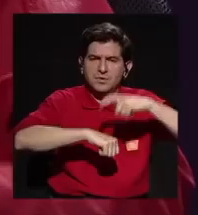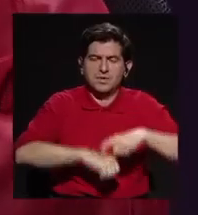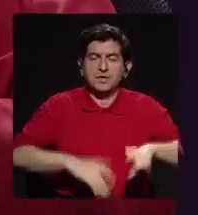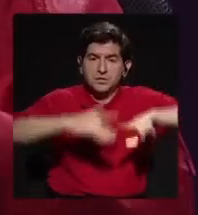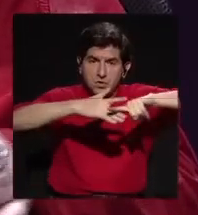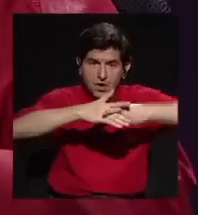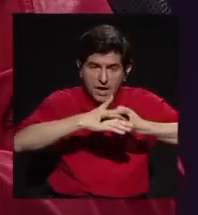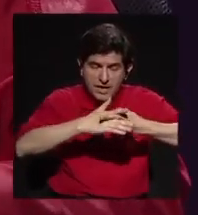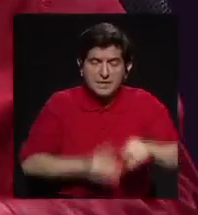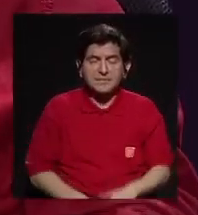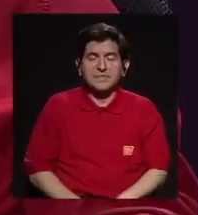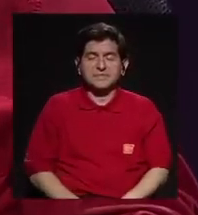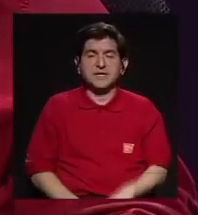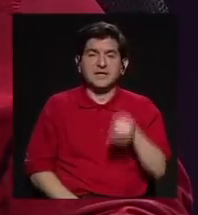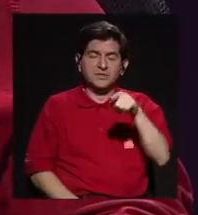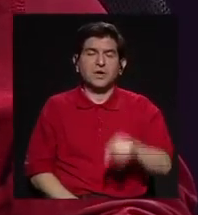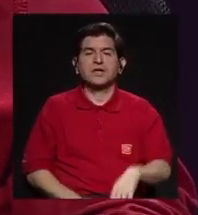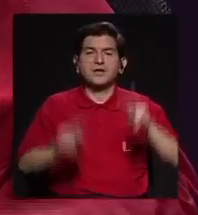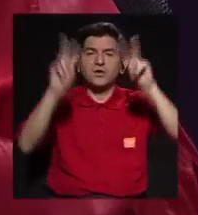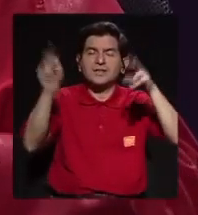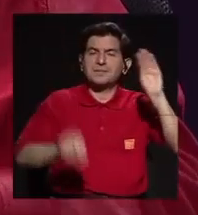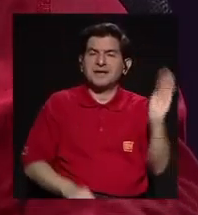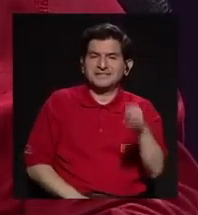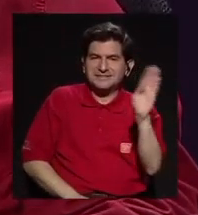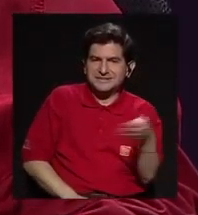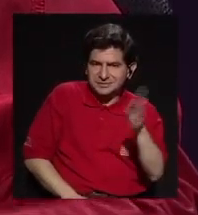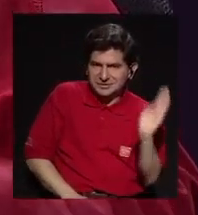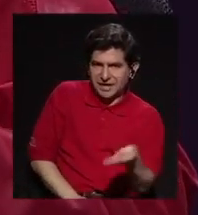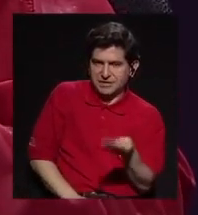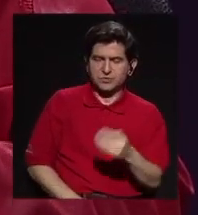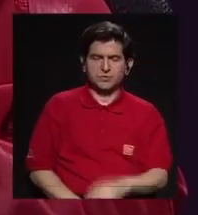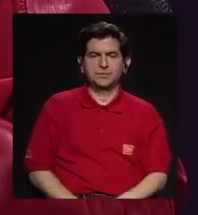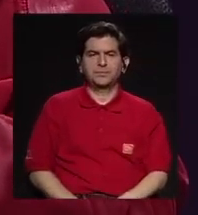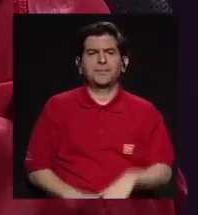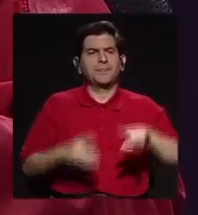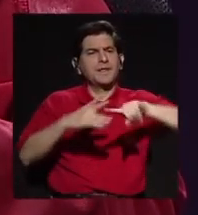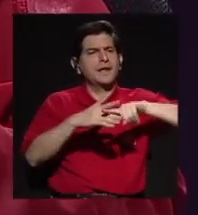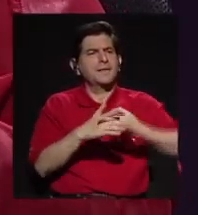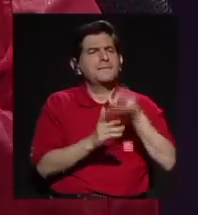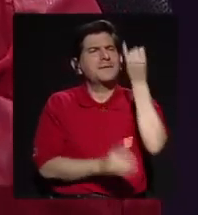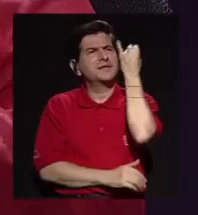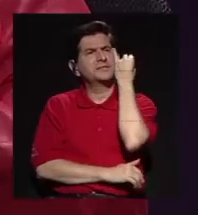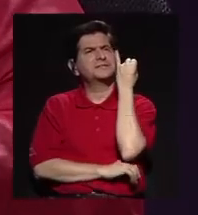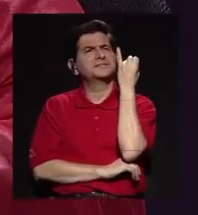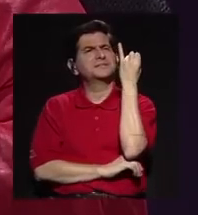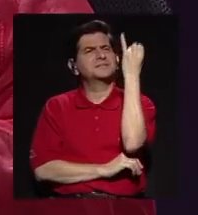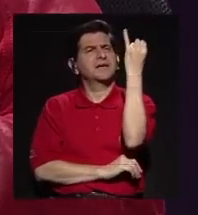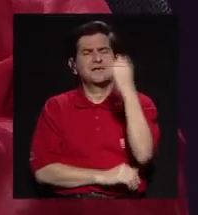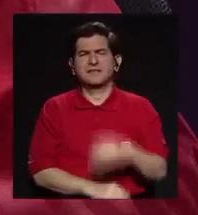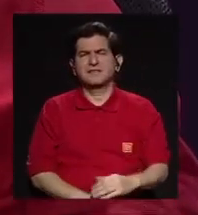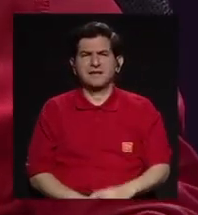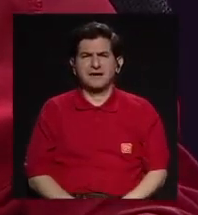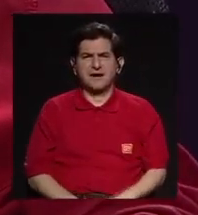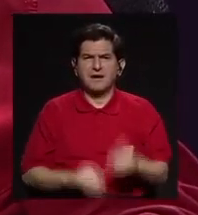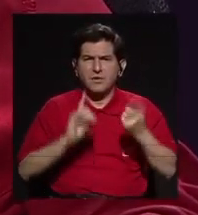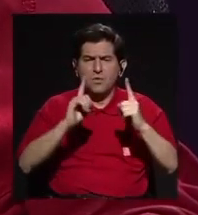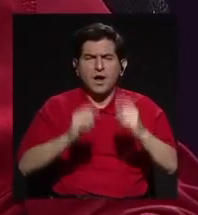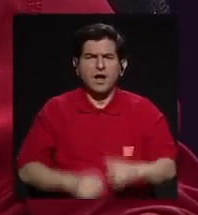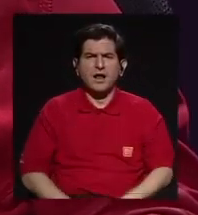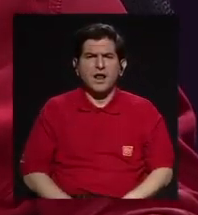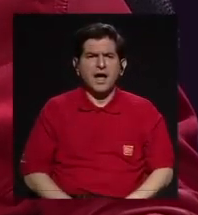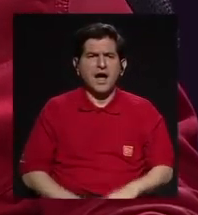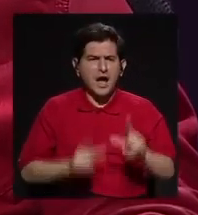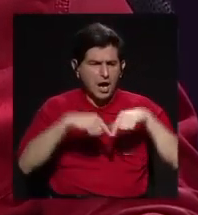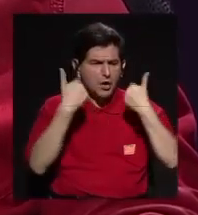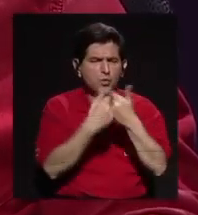la campaña con la idea del cementazo. Entonces, viene a buscarse una idea de una fuerza que prometa